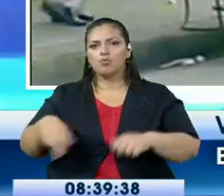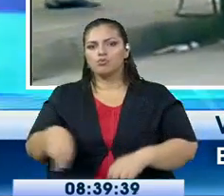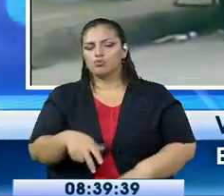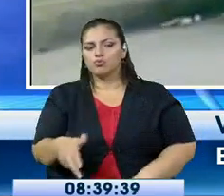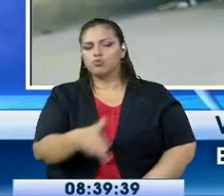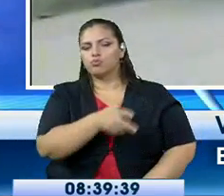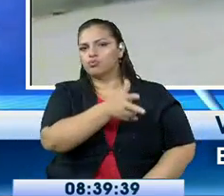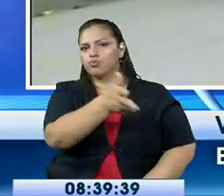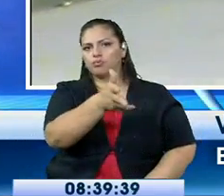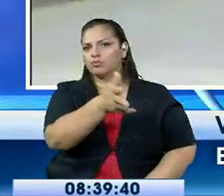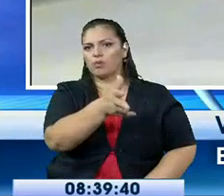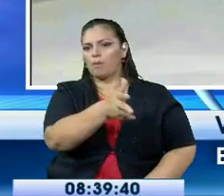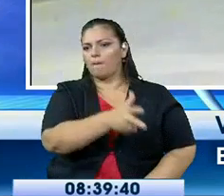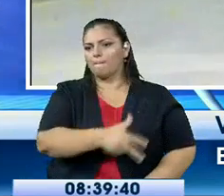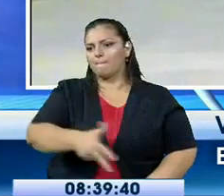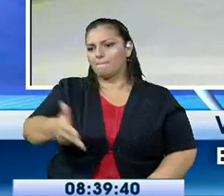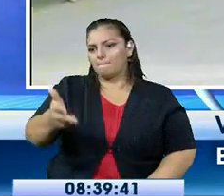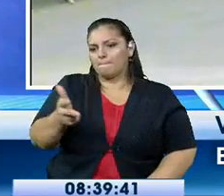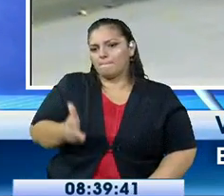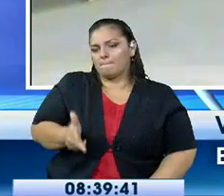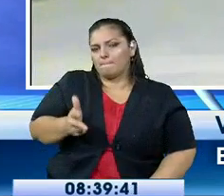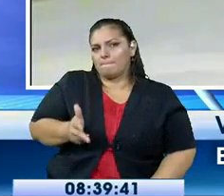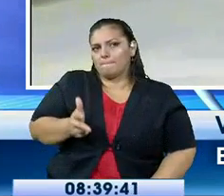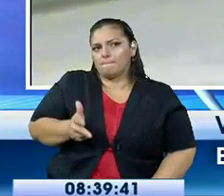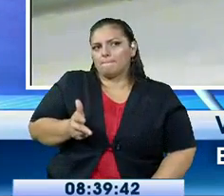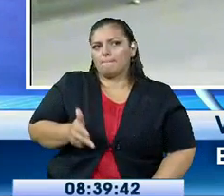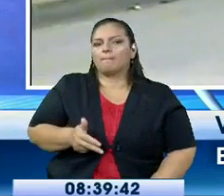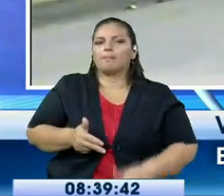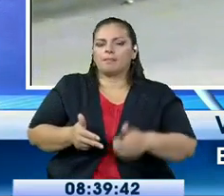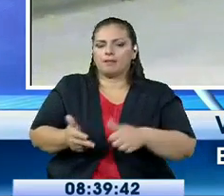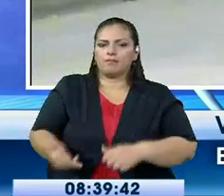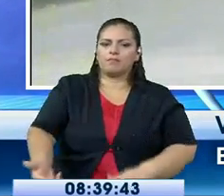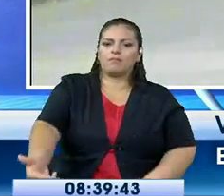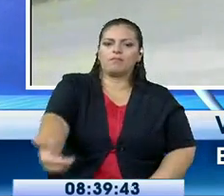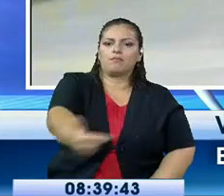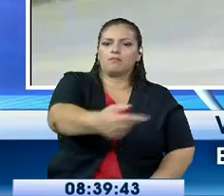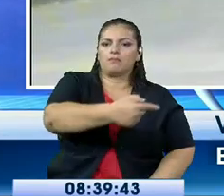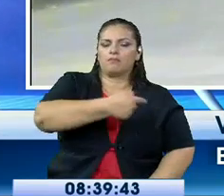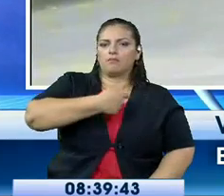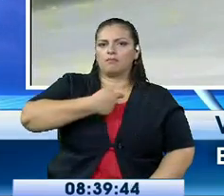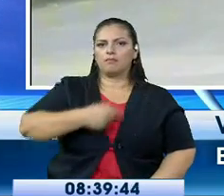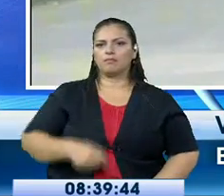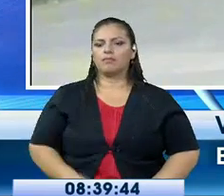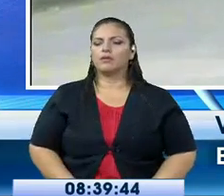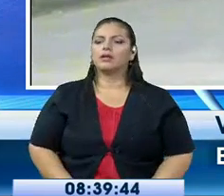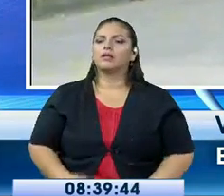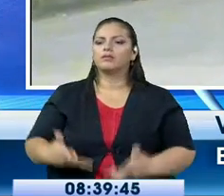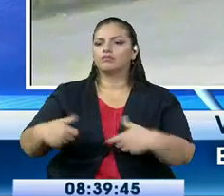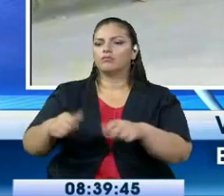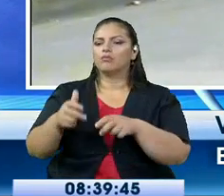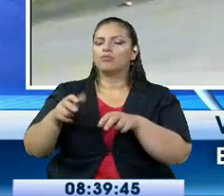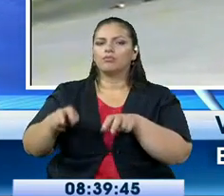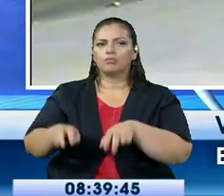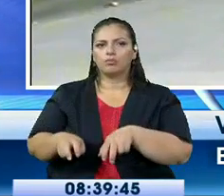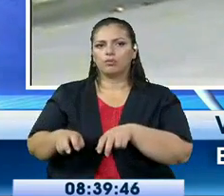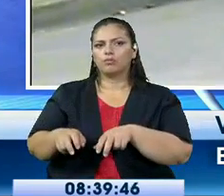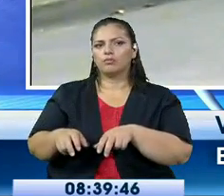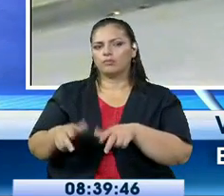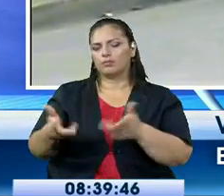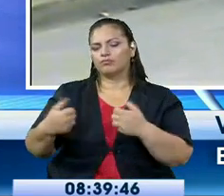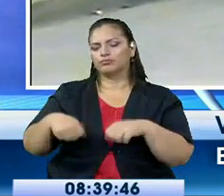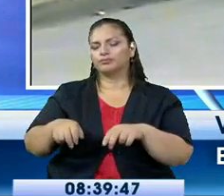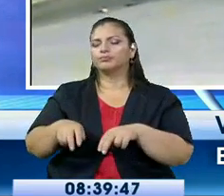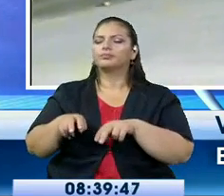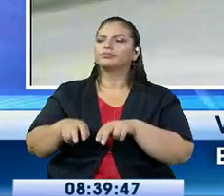de Orellana. Optan por quedarse una cuadra más atrás, allí dan la vuelta, reciben o dejan a los pasajeros y continúan con su ruta